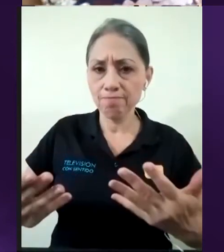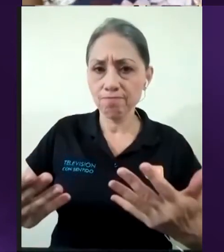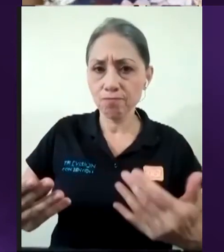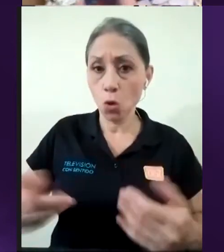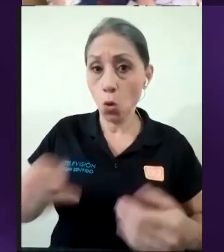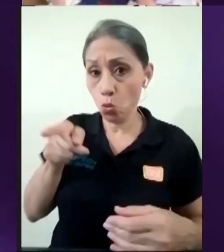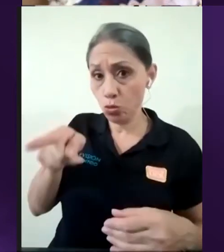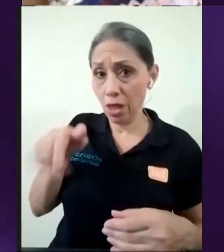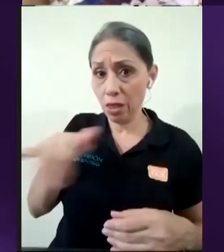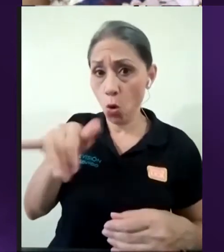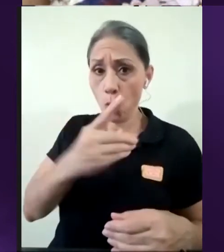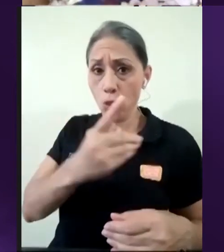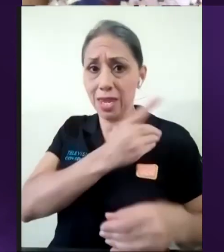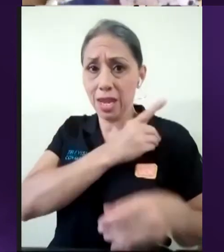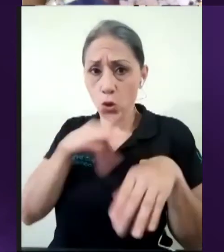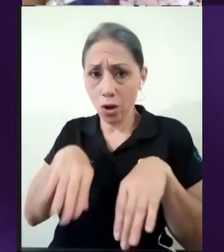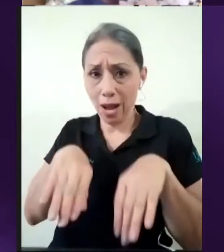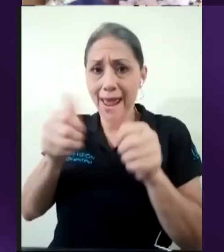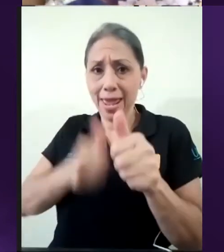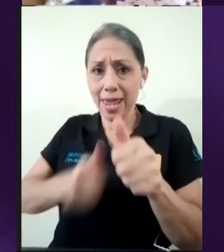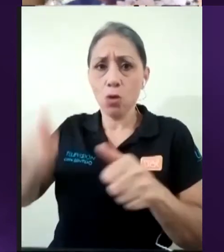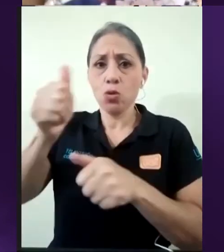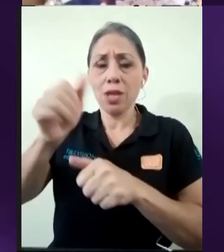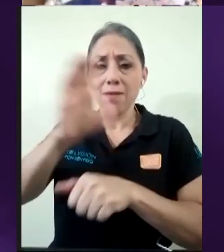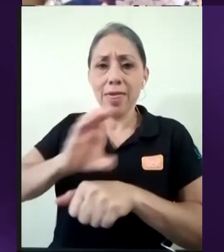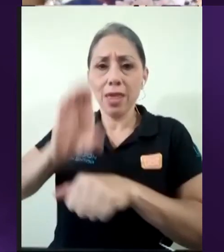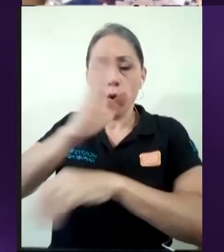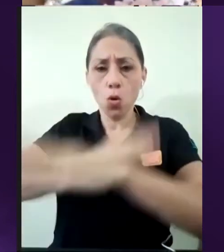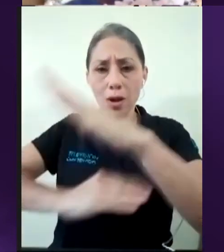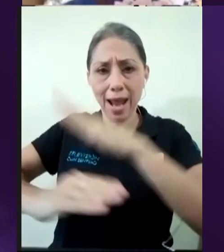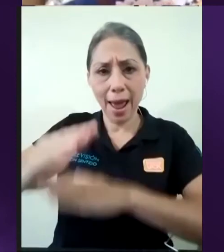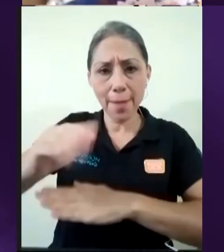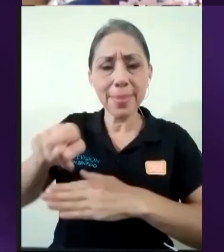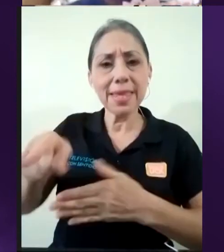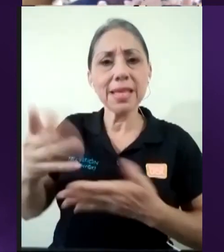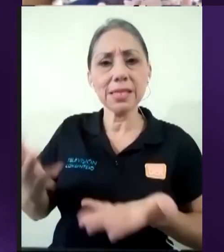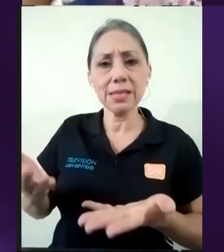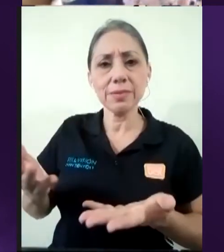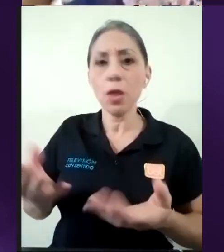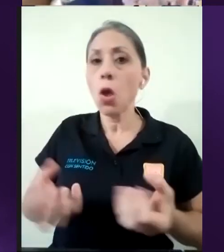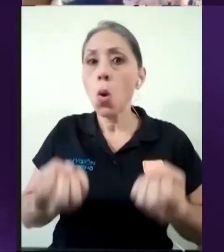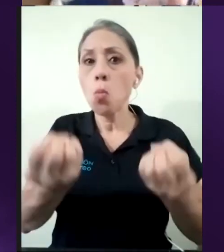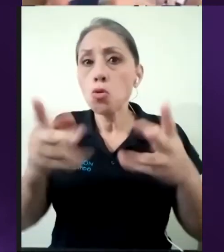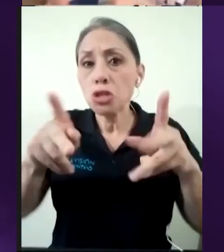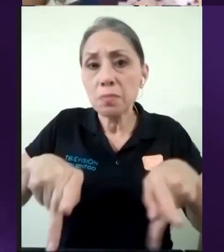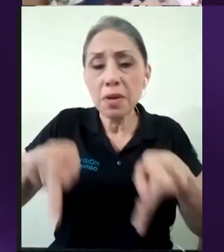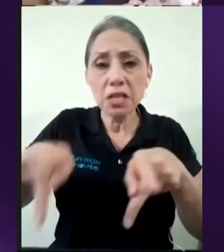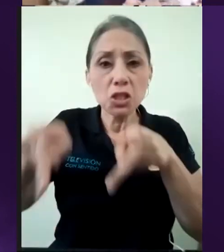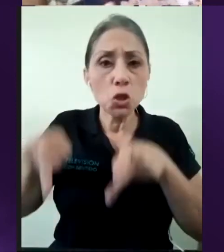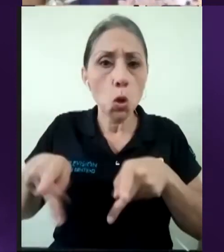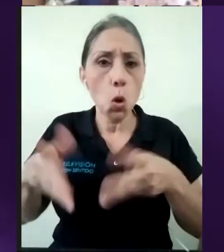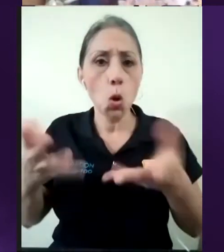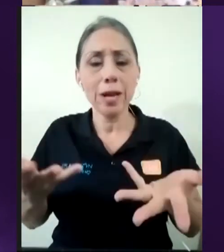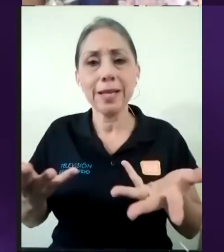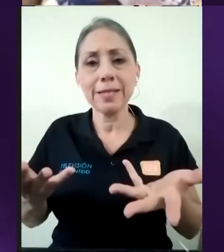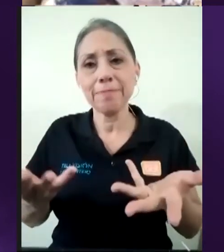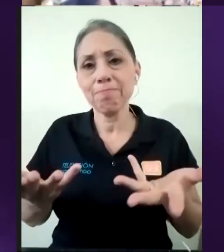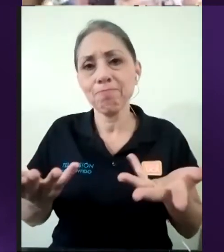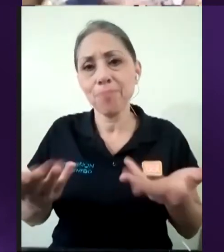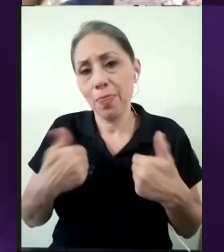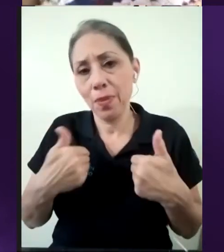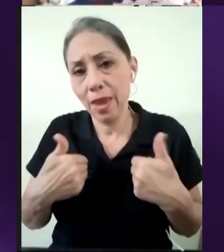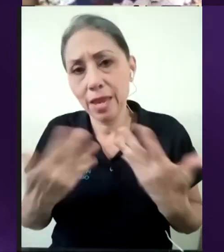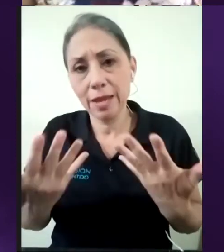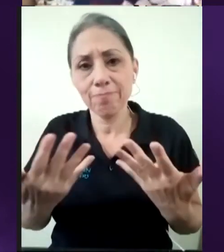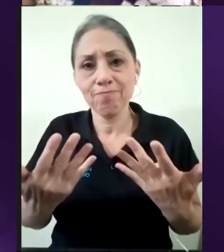directora ejecutiva de CONADIS? ¿Verdad? Muchas personas de repente, como lo mencionábamos antes, tienen un